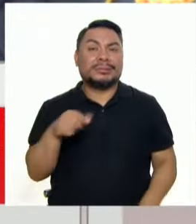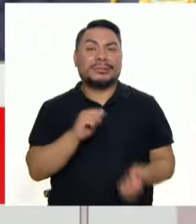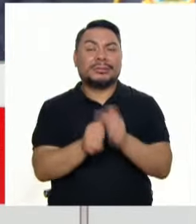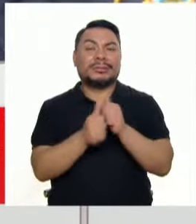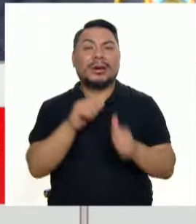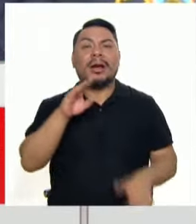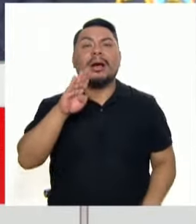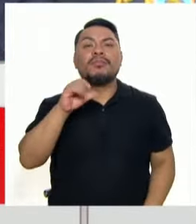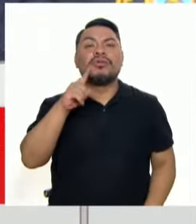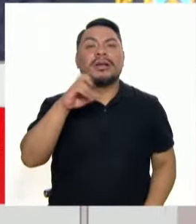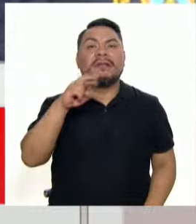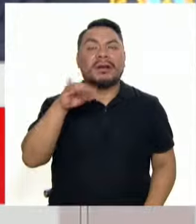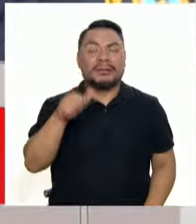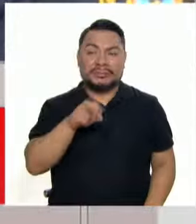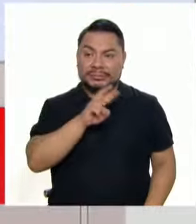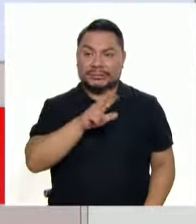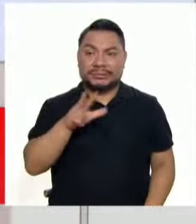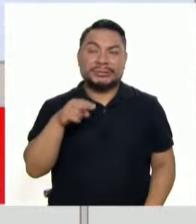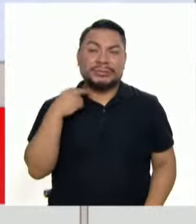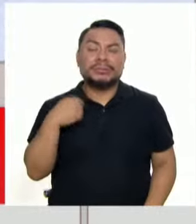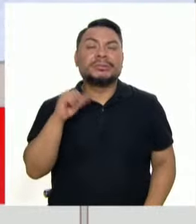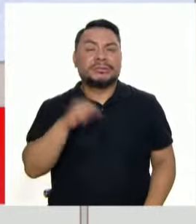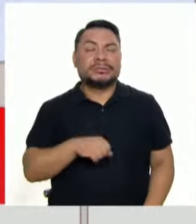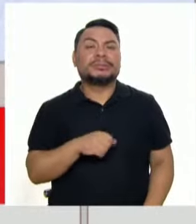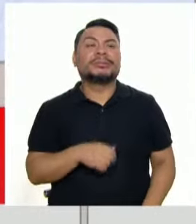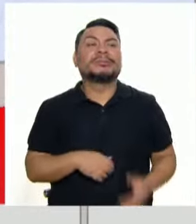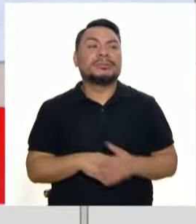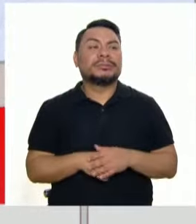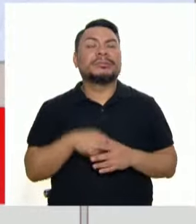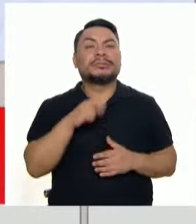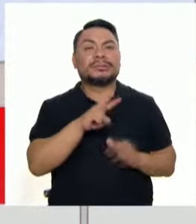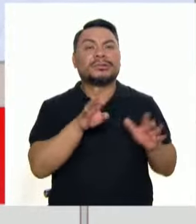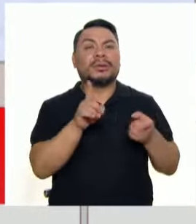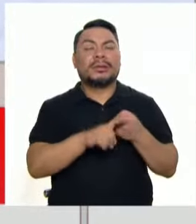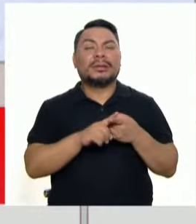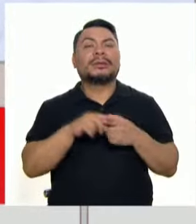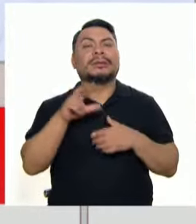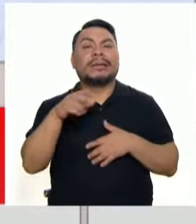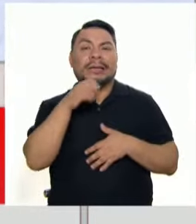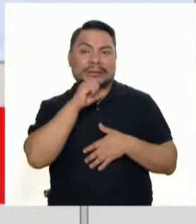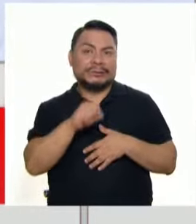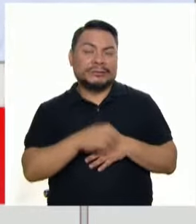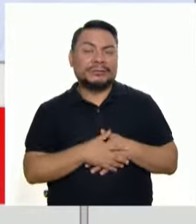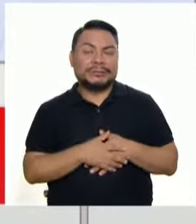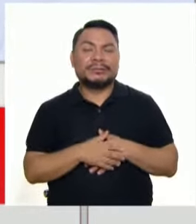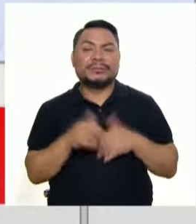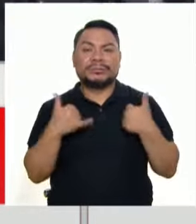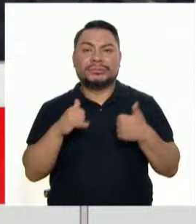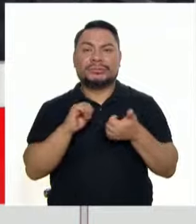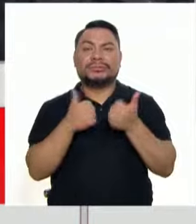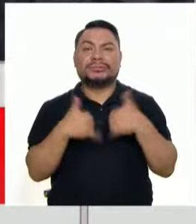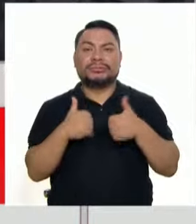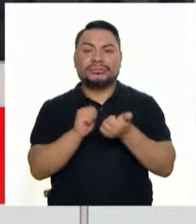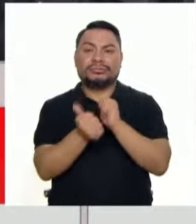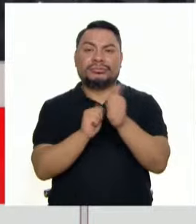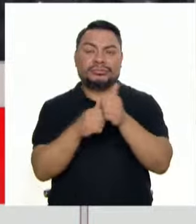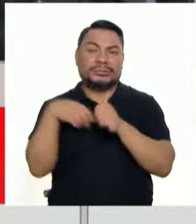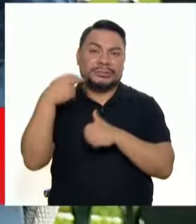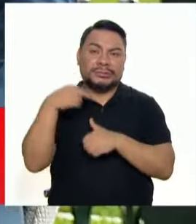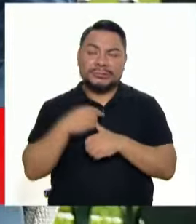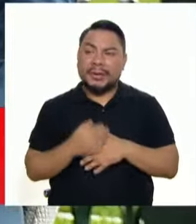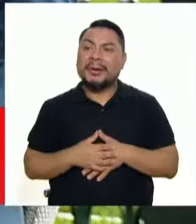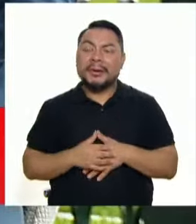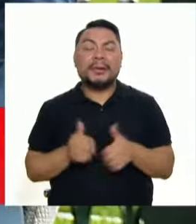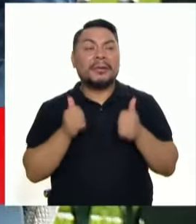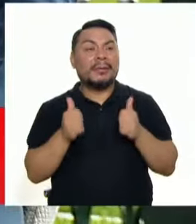el 29 de noviembre, ¿correcto? Sí, del 29 al 9 de diciembre, la edición bicentenario. Bueno, ¿cómo van los preparativos?